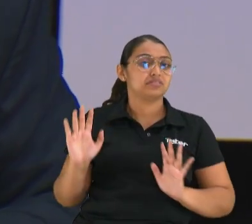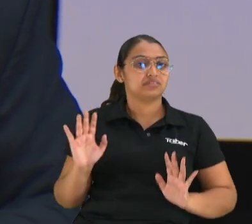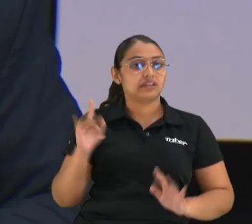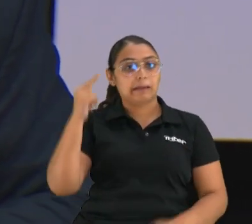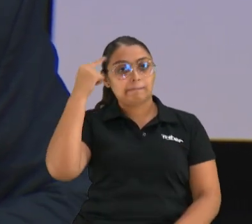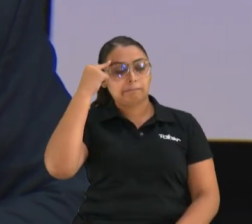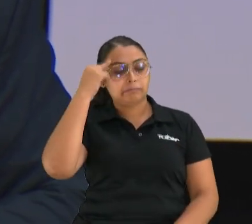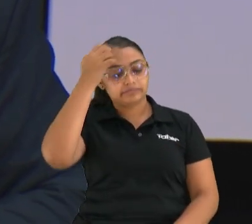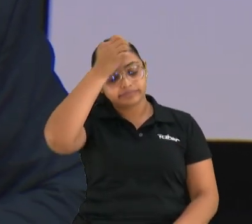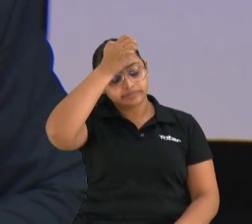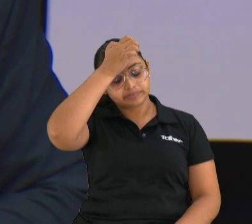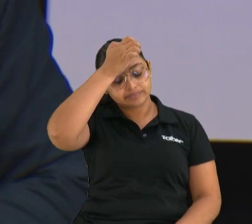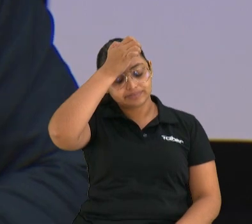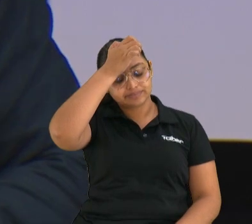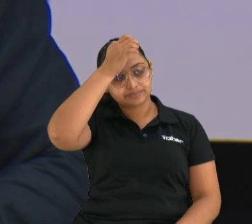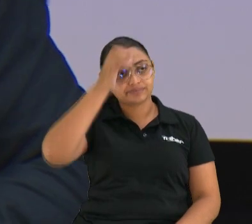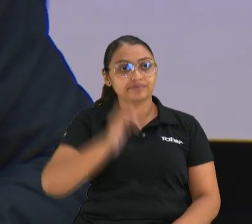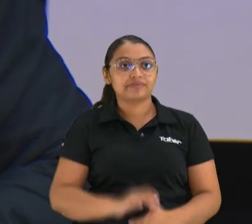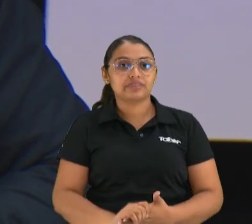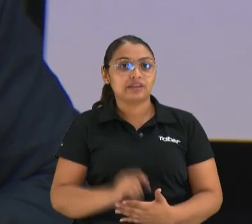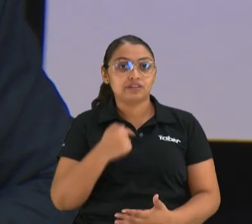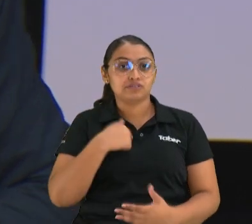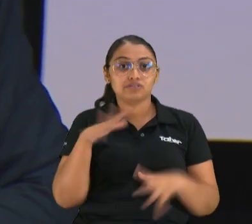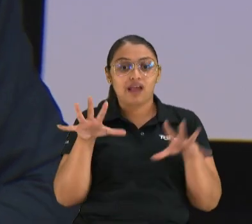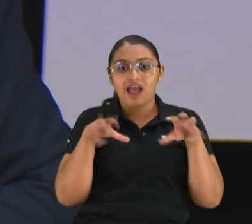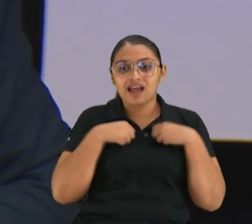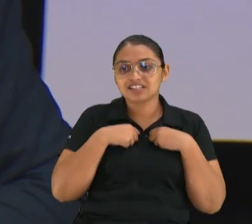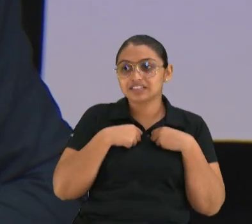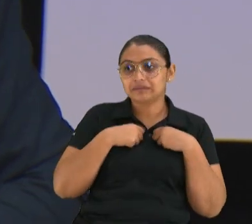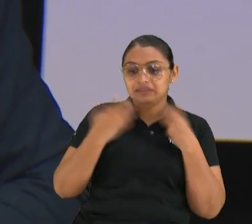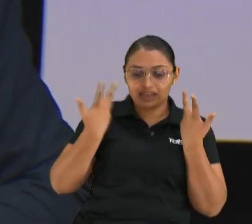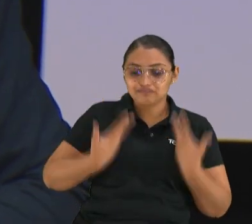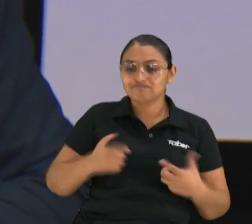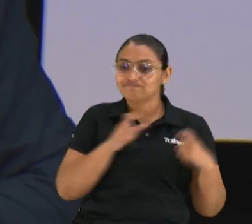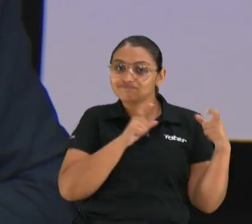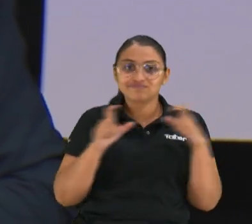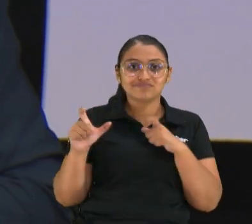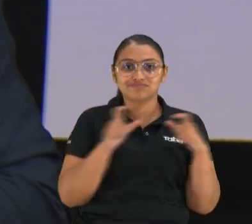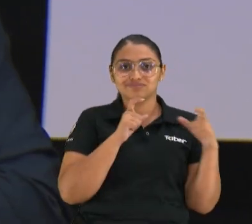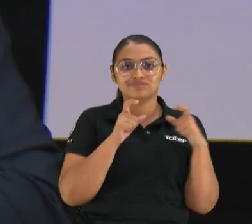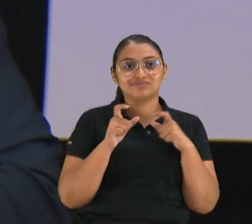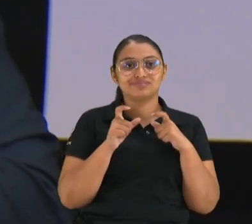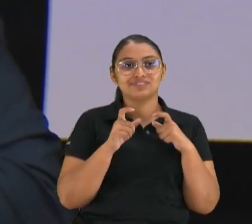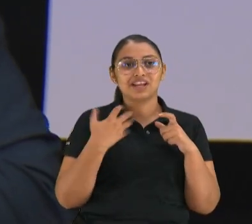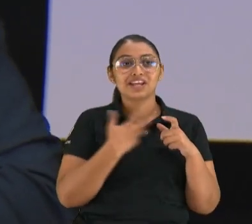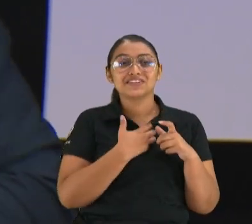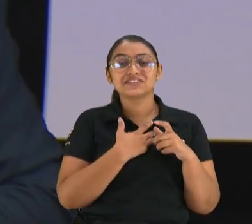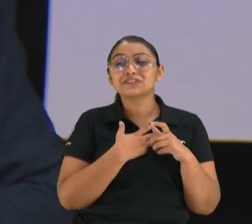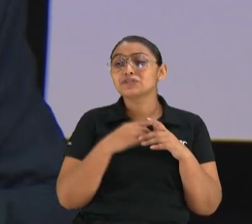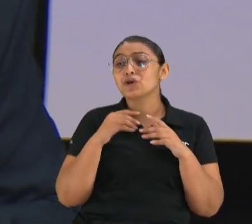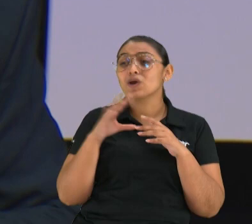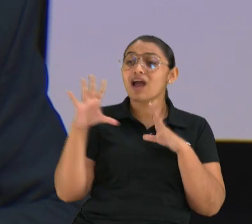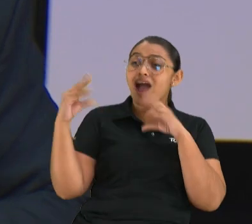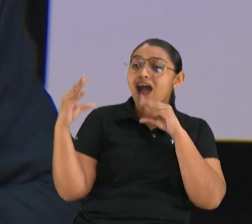reprobadas no queremos aceptar nuestra edad y hablamos chiquitos